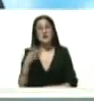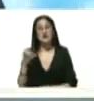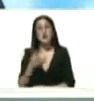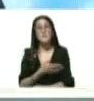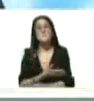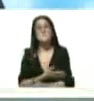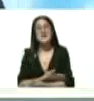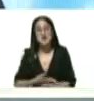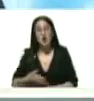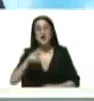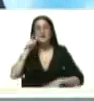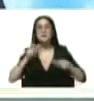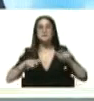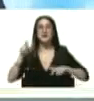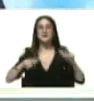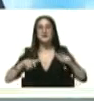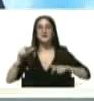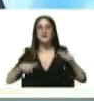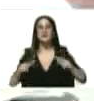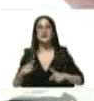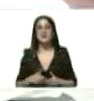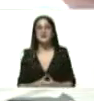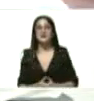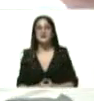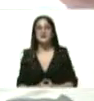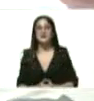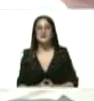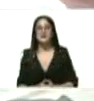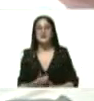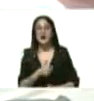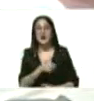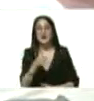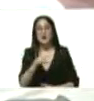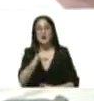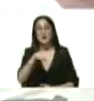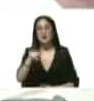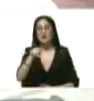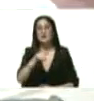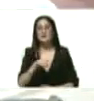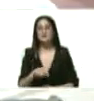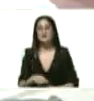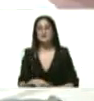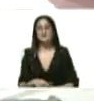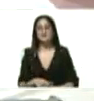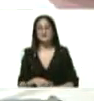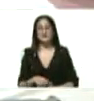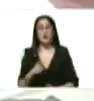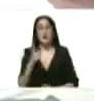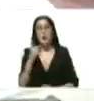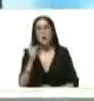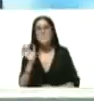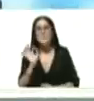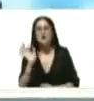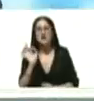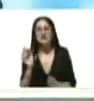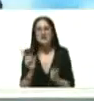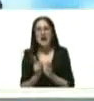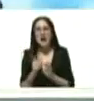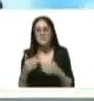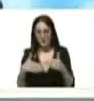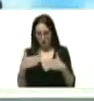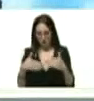de habitantes. Nada más que cada uno de ustedes tomara un porcentaje importante de su